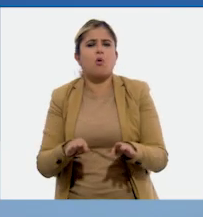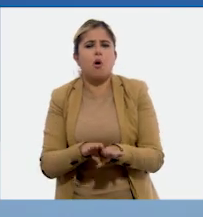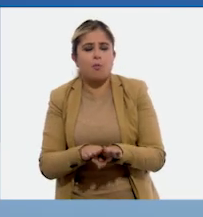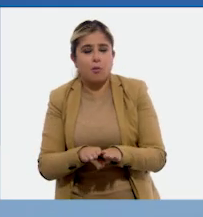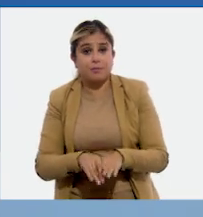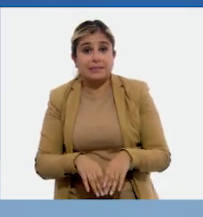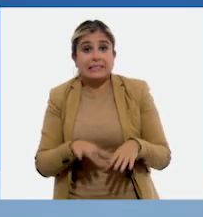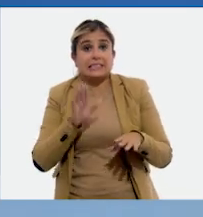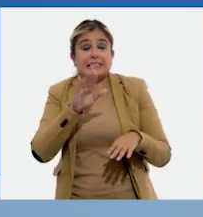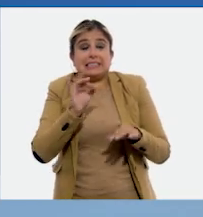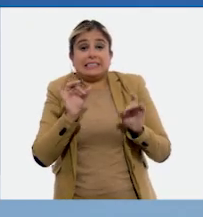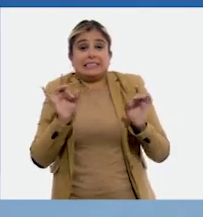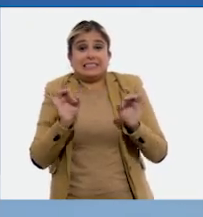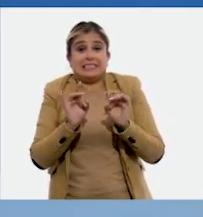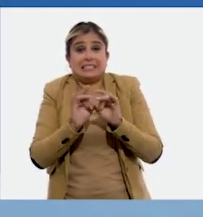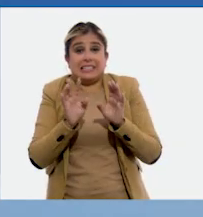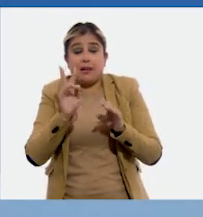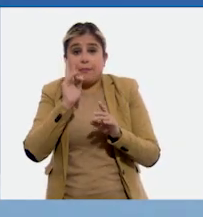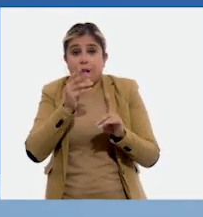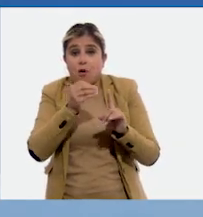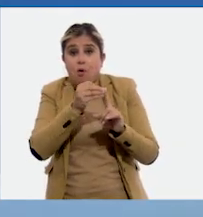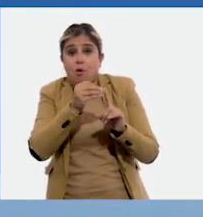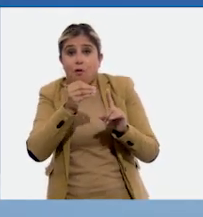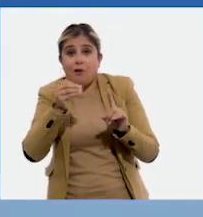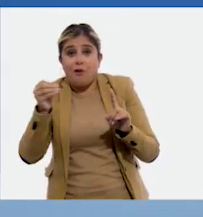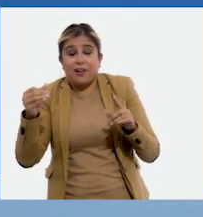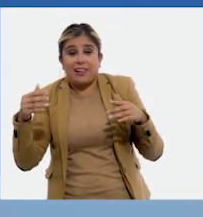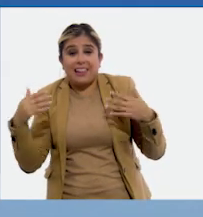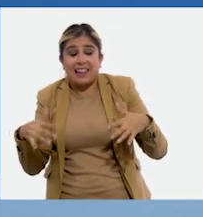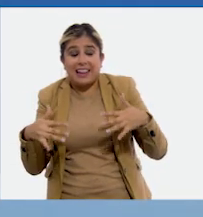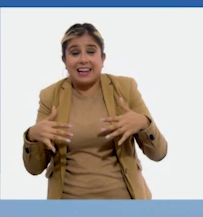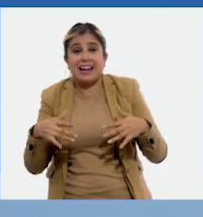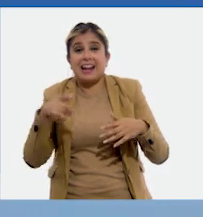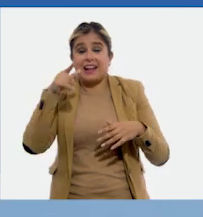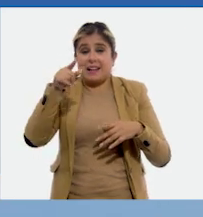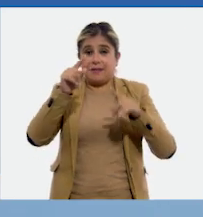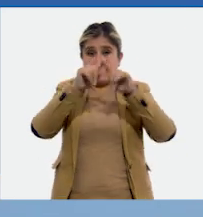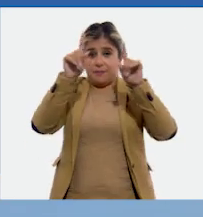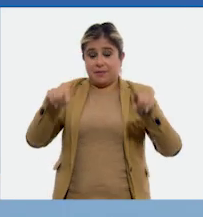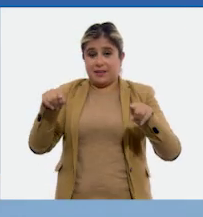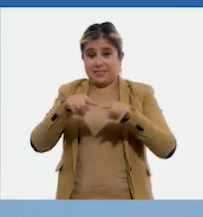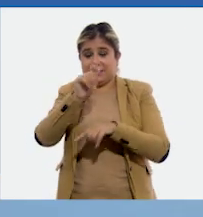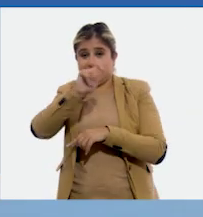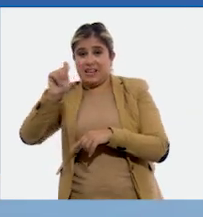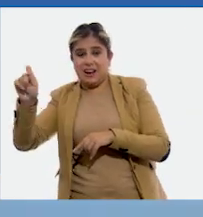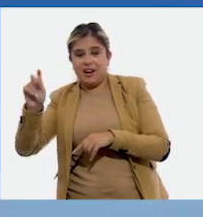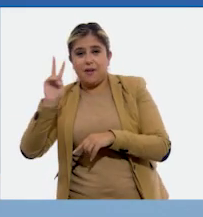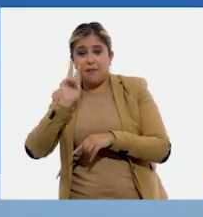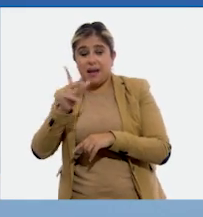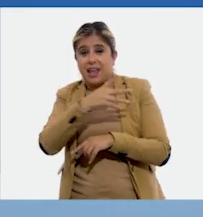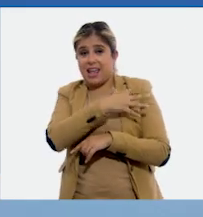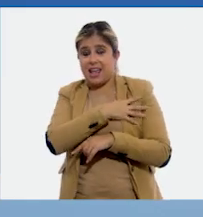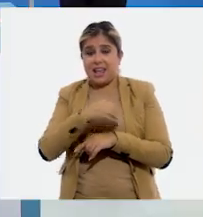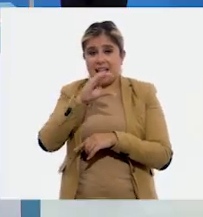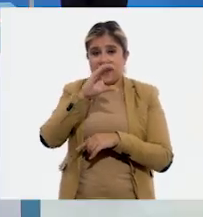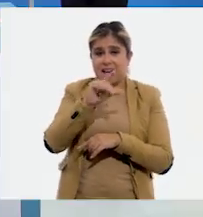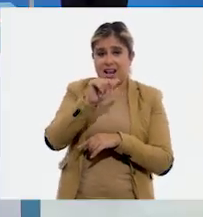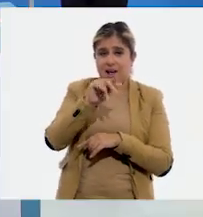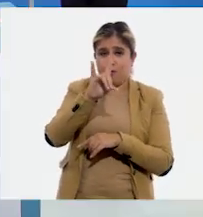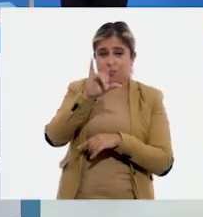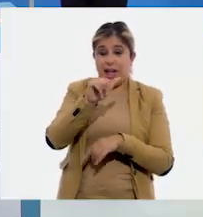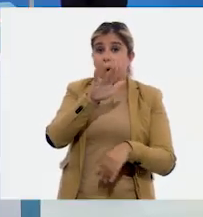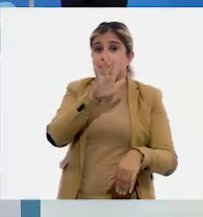Sin querer, están en orden en el pizarrón, porque entonces a la hija Claudia, que es